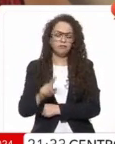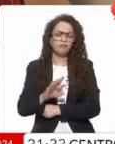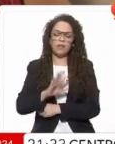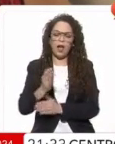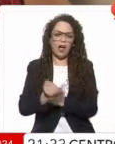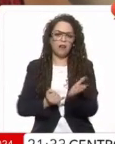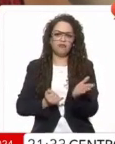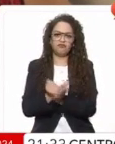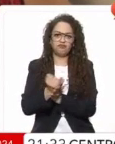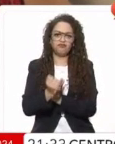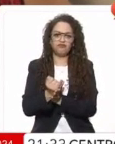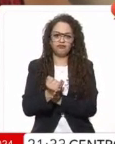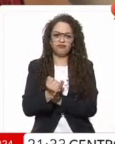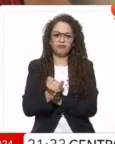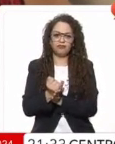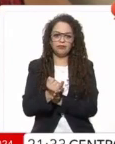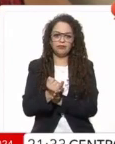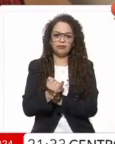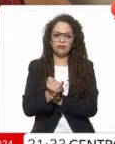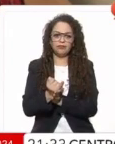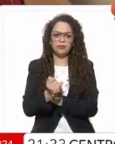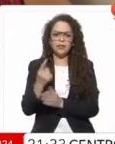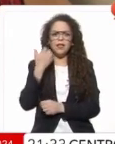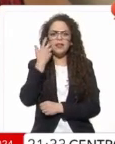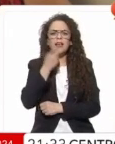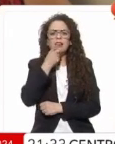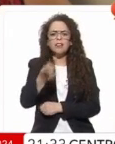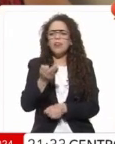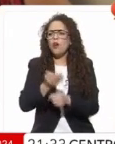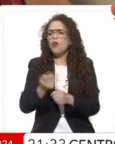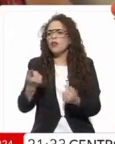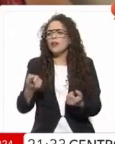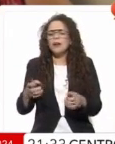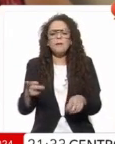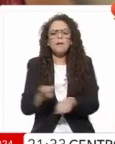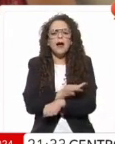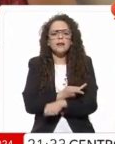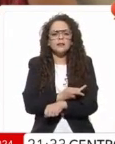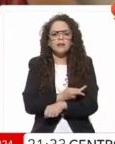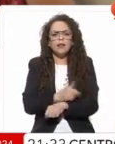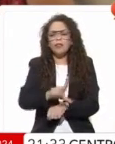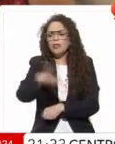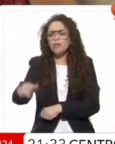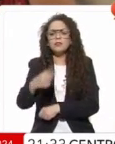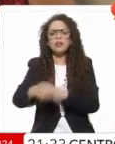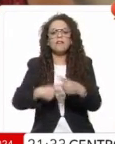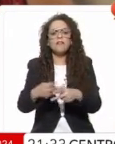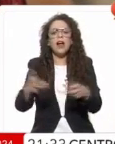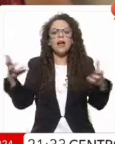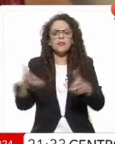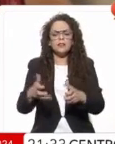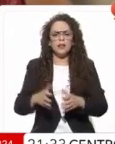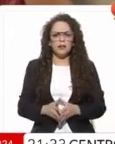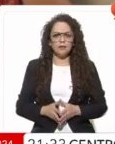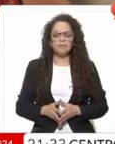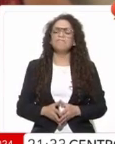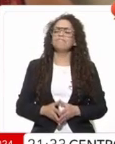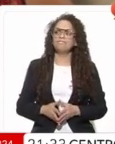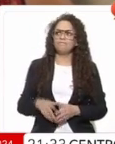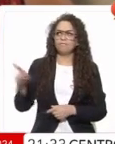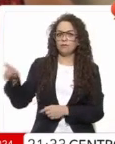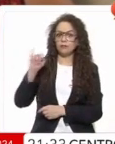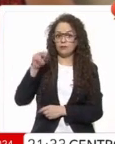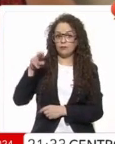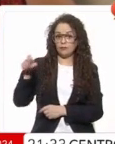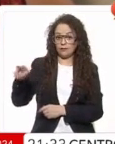¿Esto qué significa, Dulce María? ¿Dónde se encuentran? ¿Qué sigue? No, que con esta resolución el